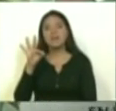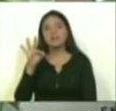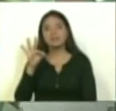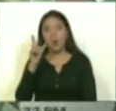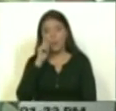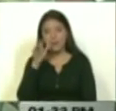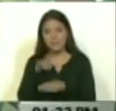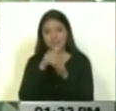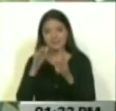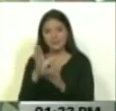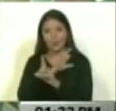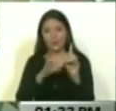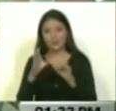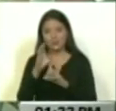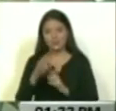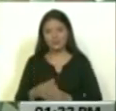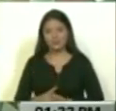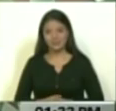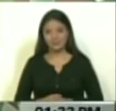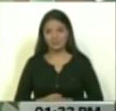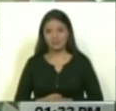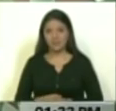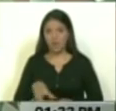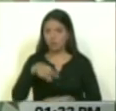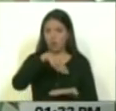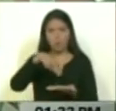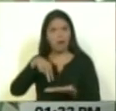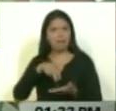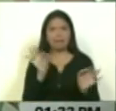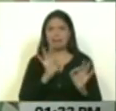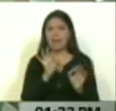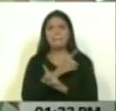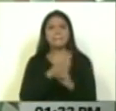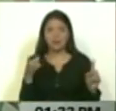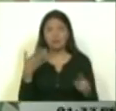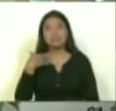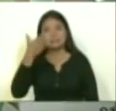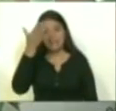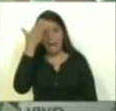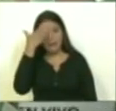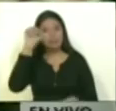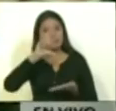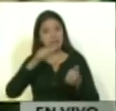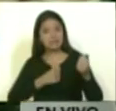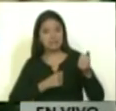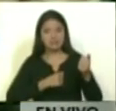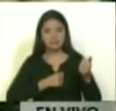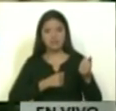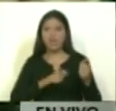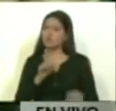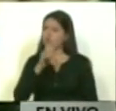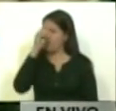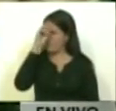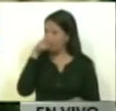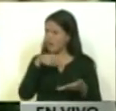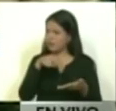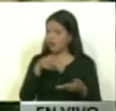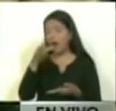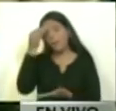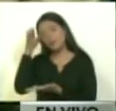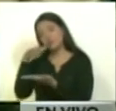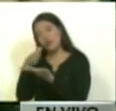salsa. No baila ni la pepe de los ojos, pero sabe mucho de salsa. Hay que saber, si no baila, aprenda a leer.